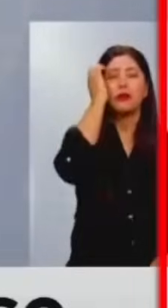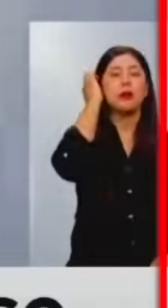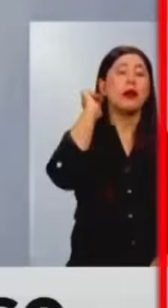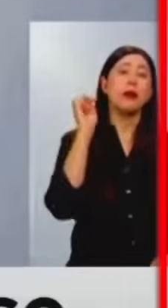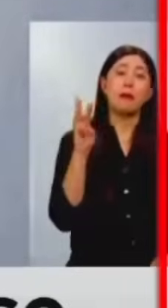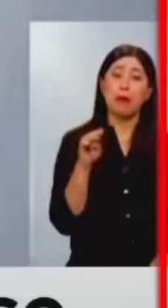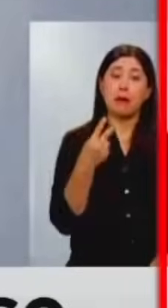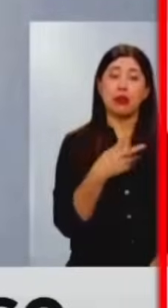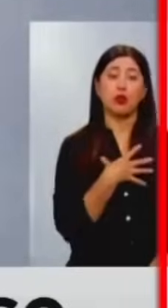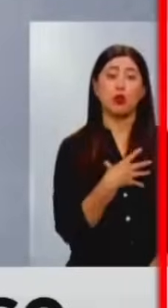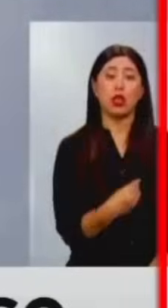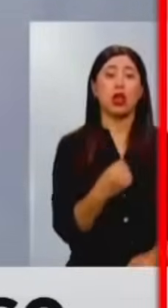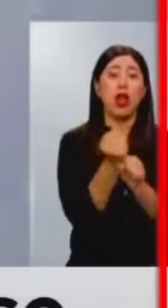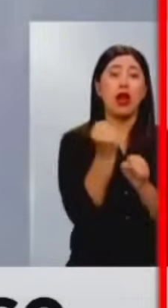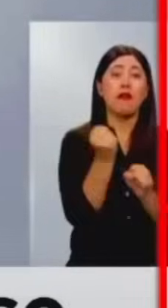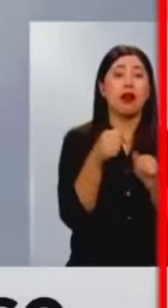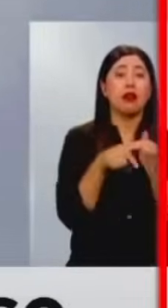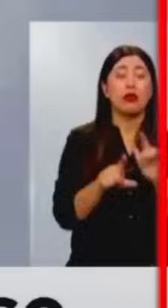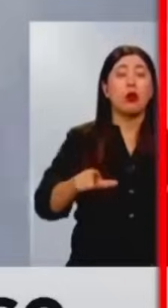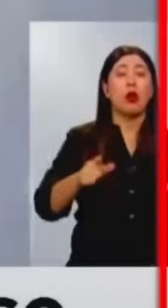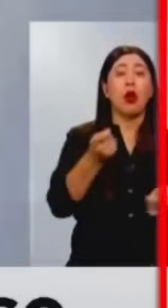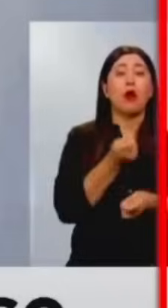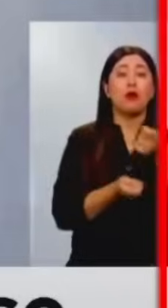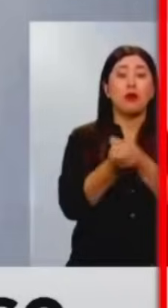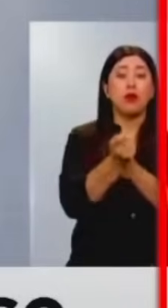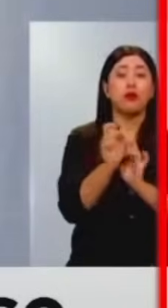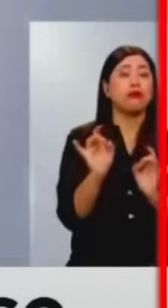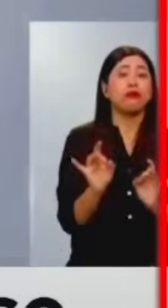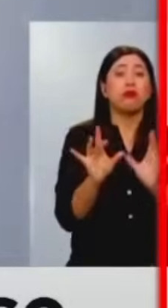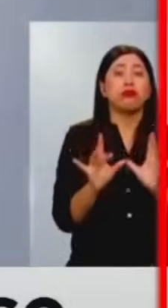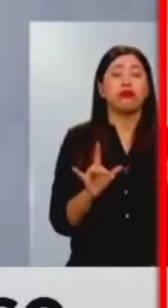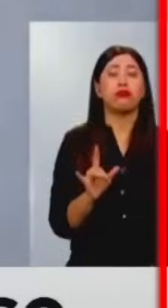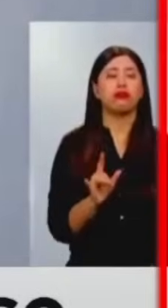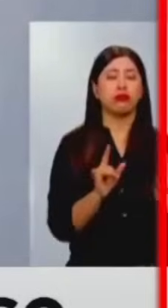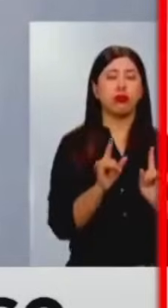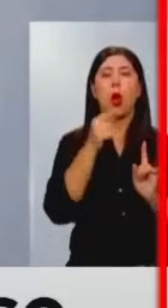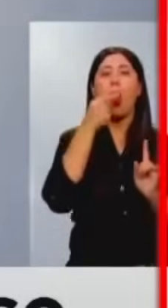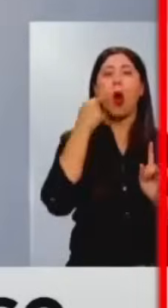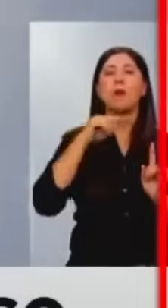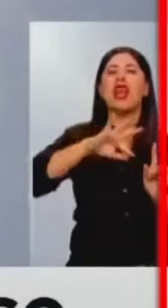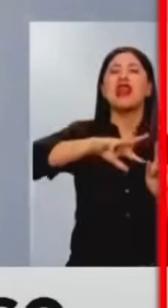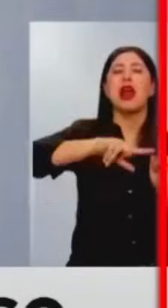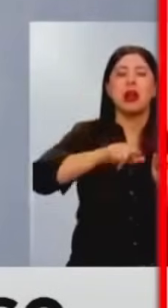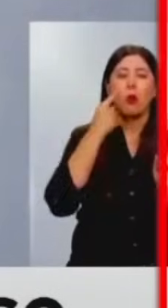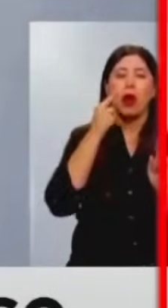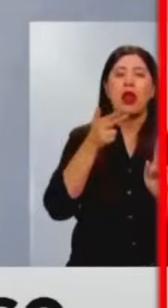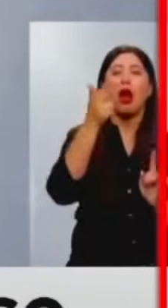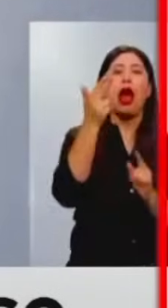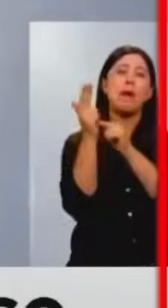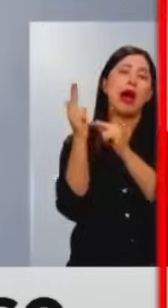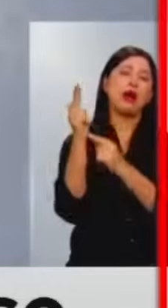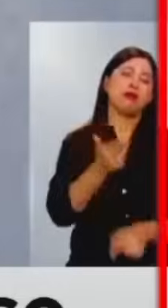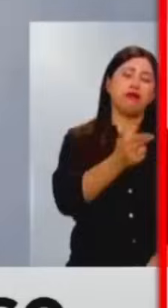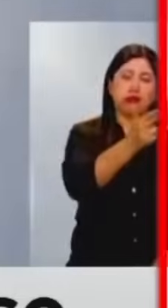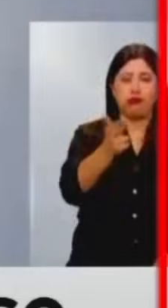Una madre y su hijo trabajaban en este local comercial cuando de un momento a otro el delincuente ingresó y los apuntó con un